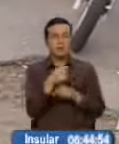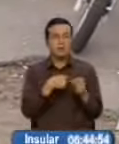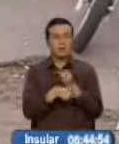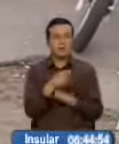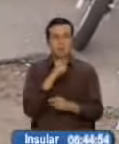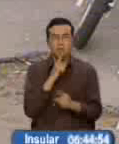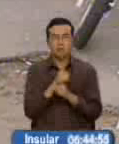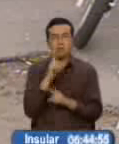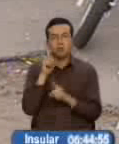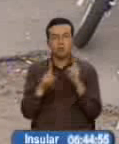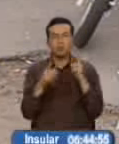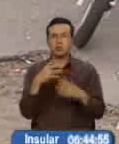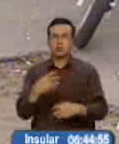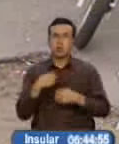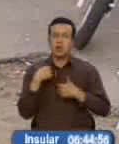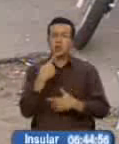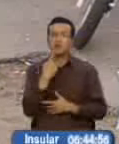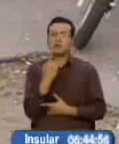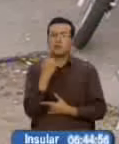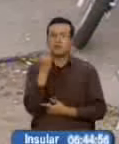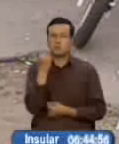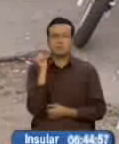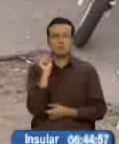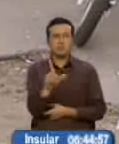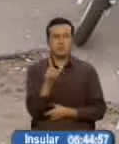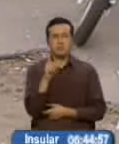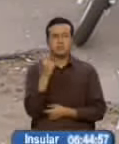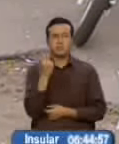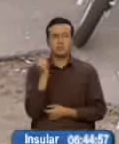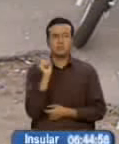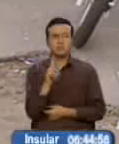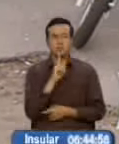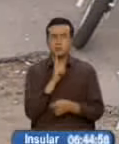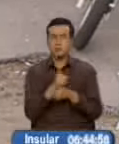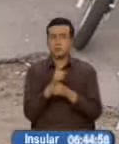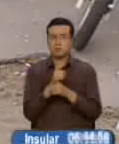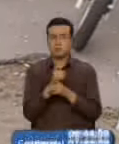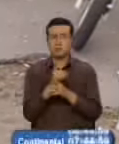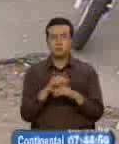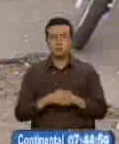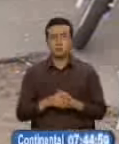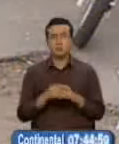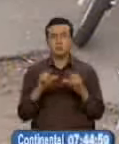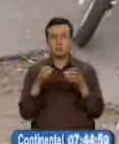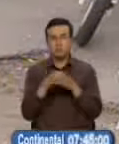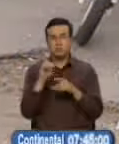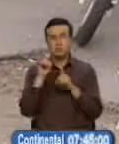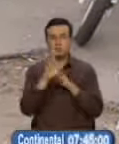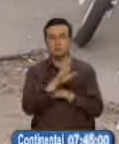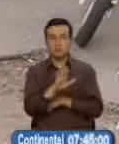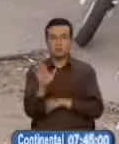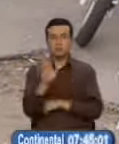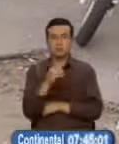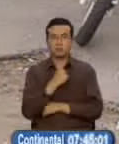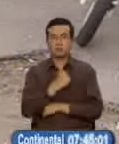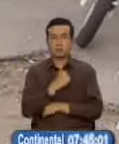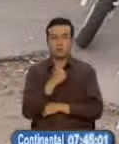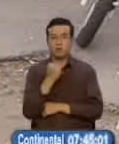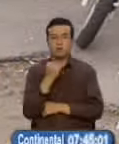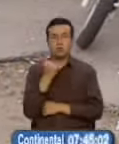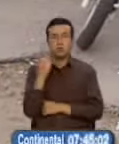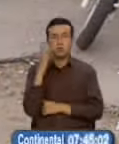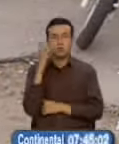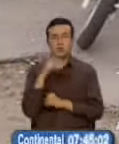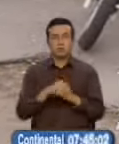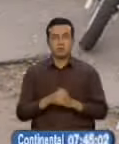en efecto, existían algunas quejas, sobre todo por los precios exorbitantes que gremio y algunos que no pertenecen tampoco